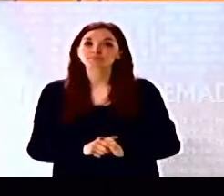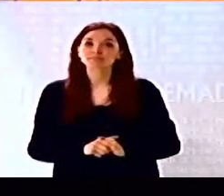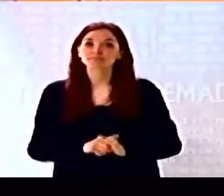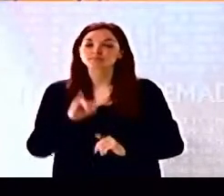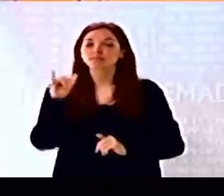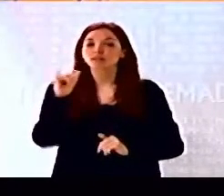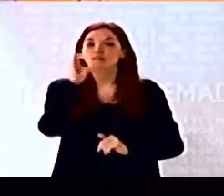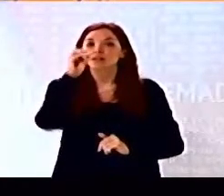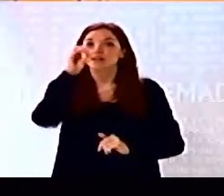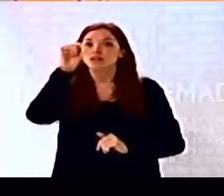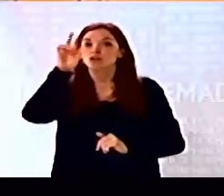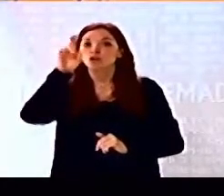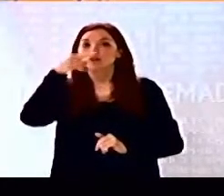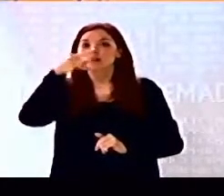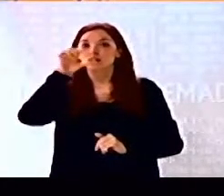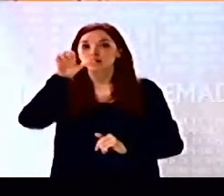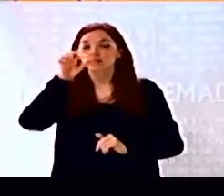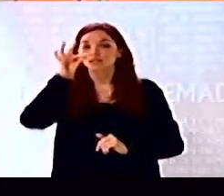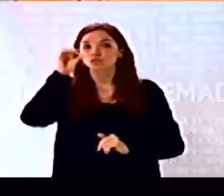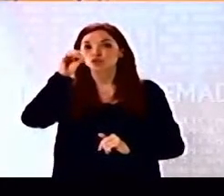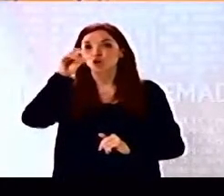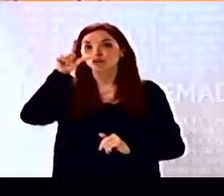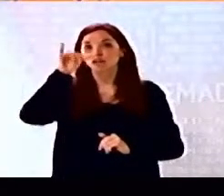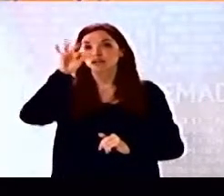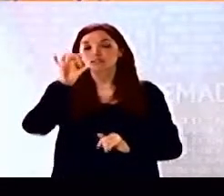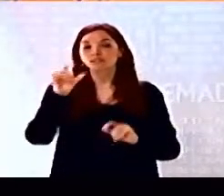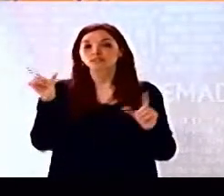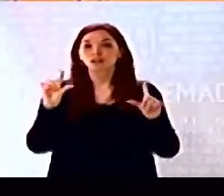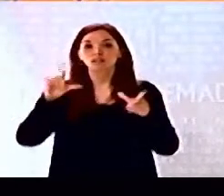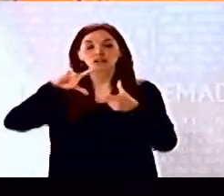Jorge Solís, de Canal Extremadura.